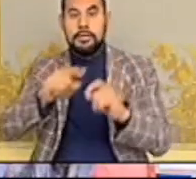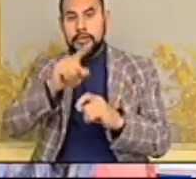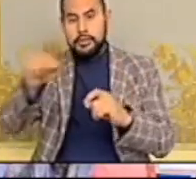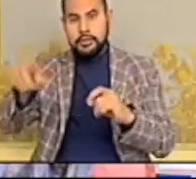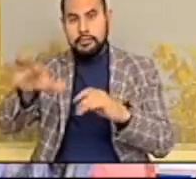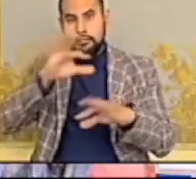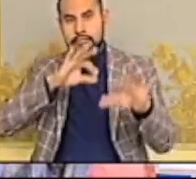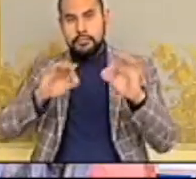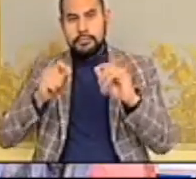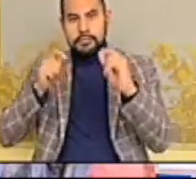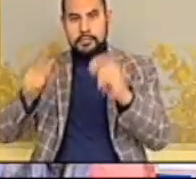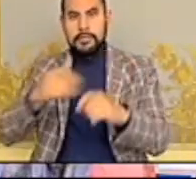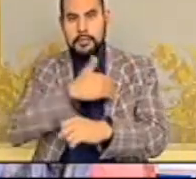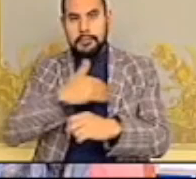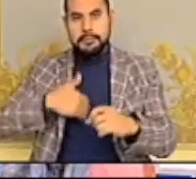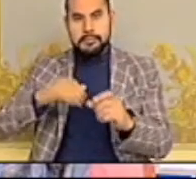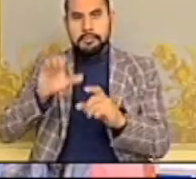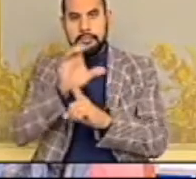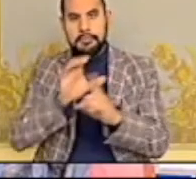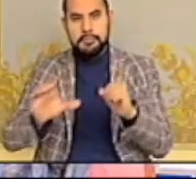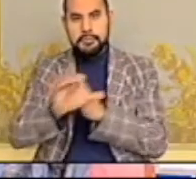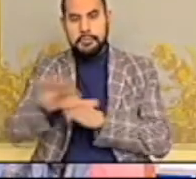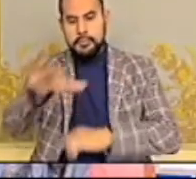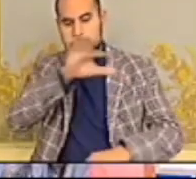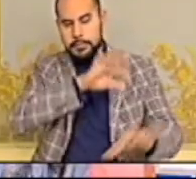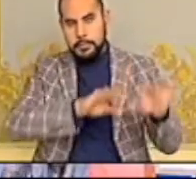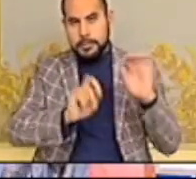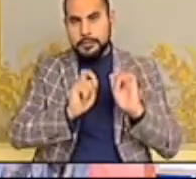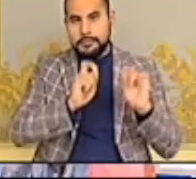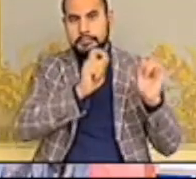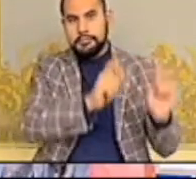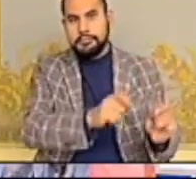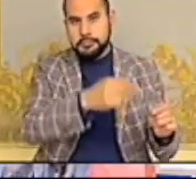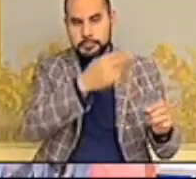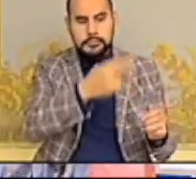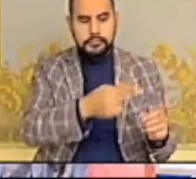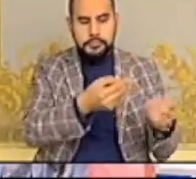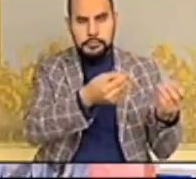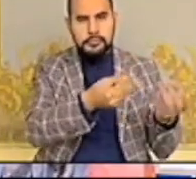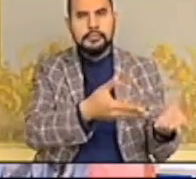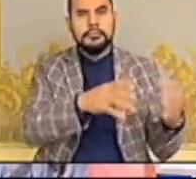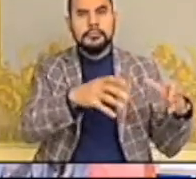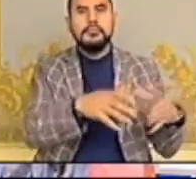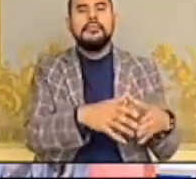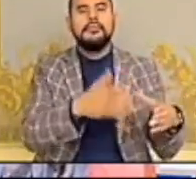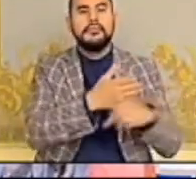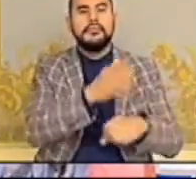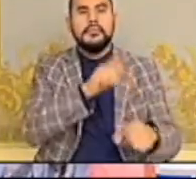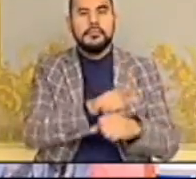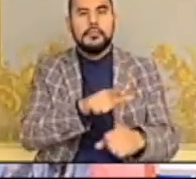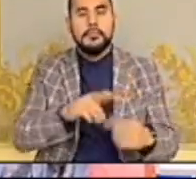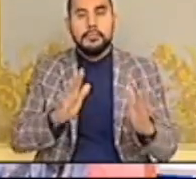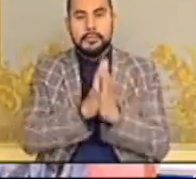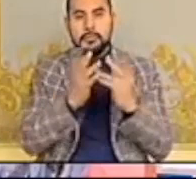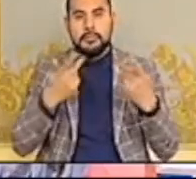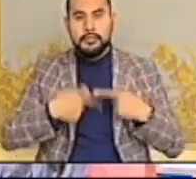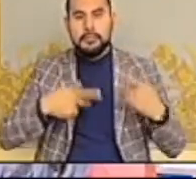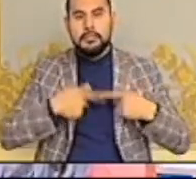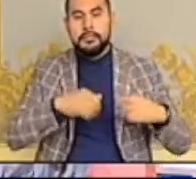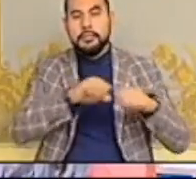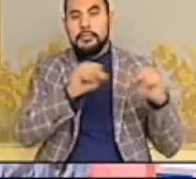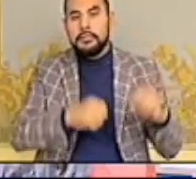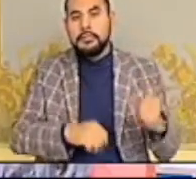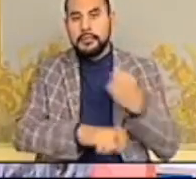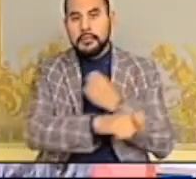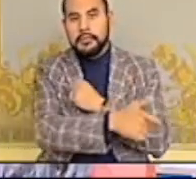electos y designados como miembros de la Comisión de Selección que nombrará al Comité Estatal de Participación Ciudadana del Sistema Anticorrupción del Estado